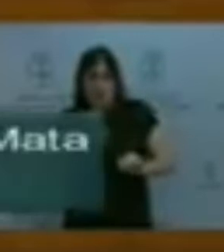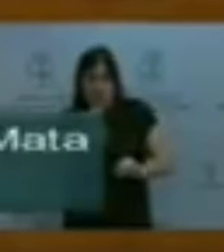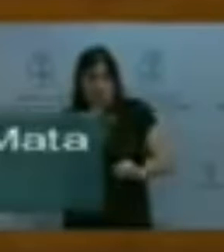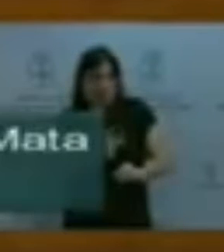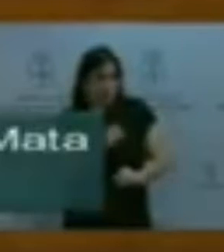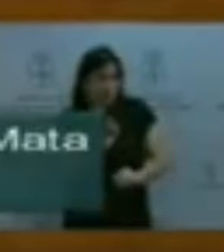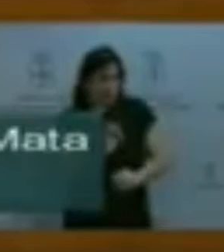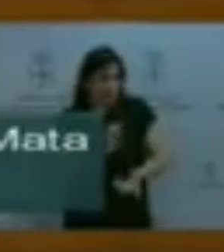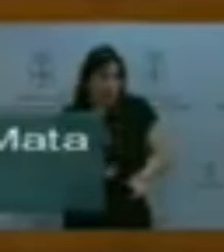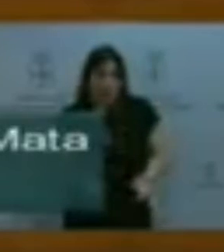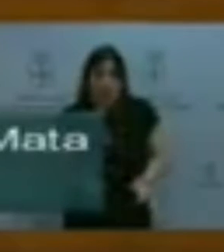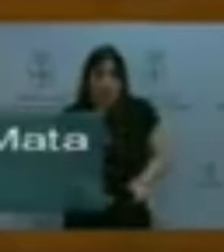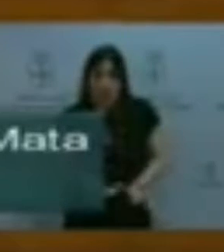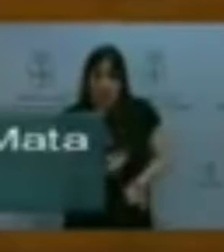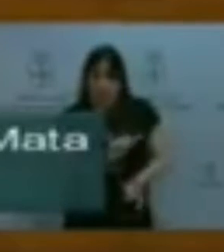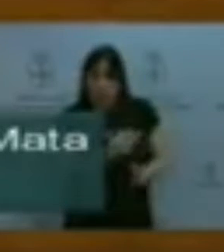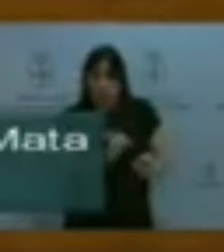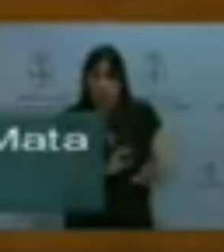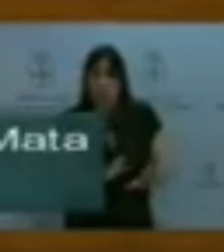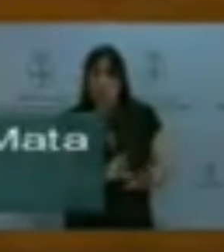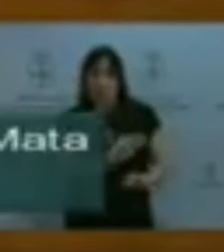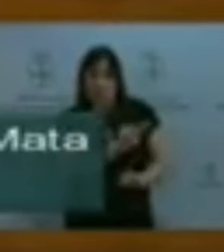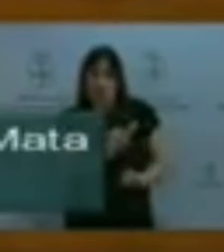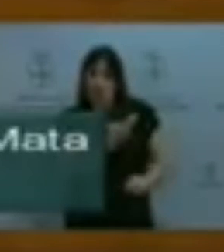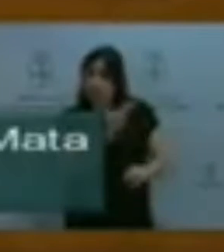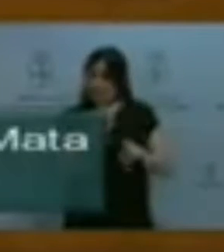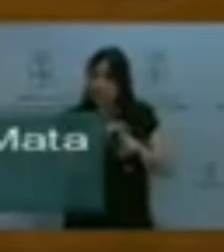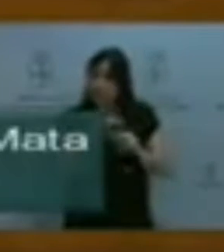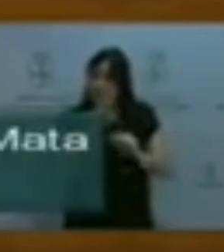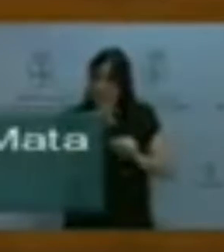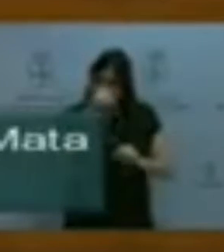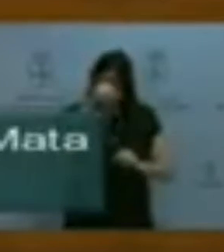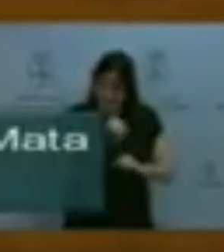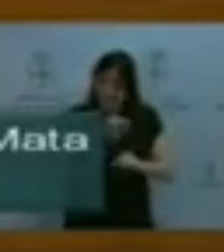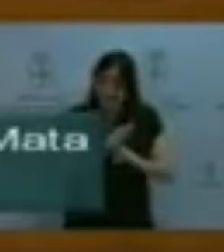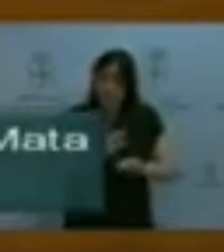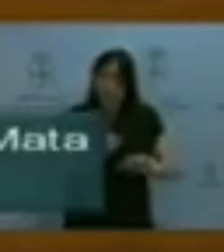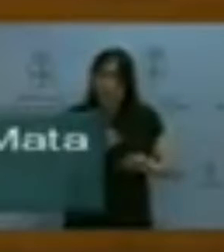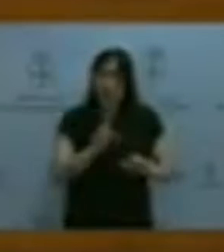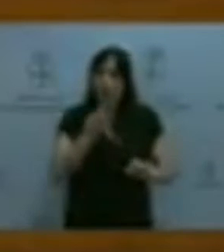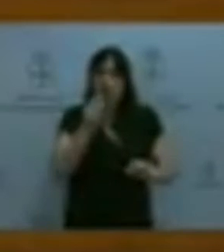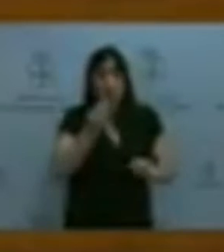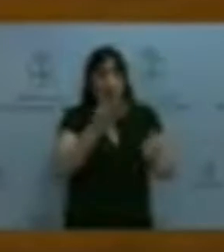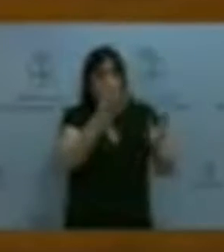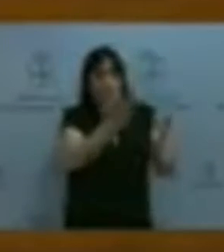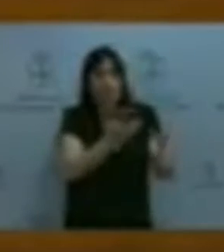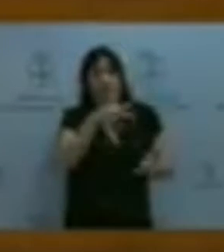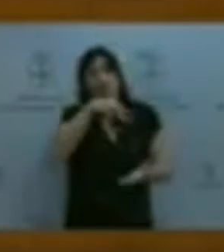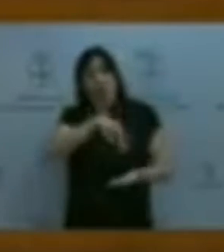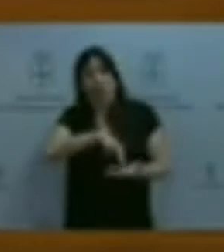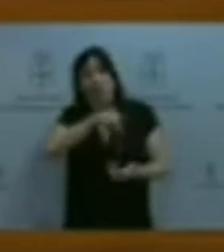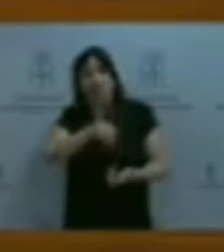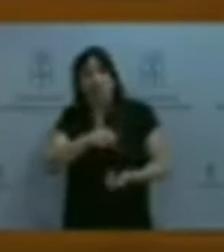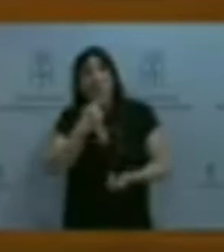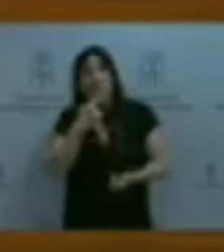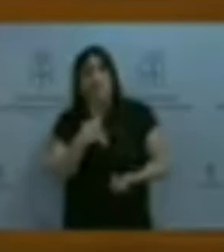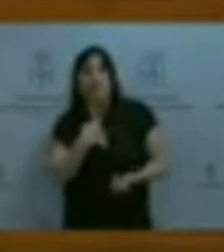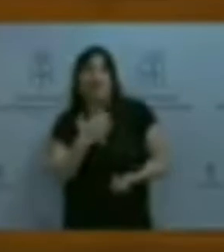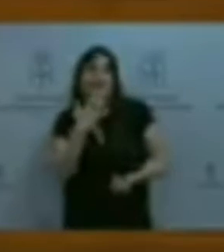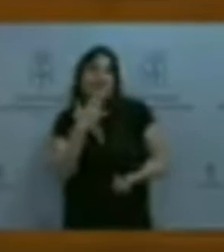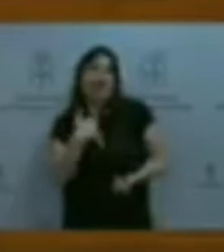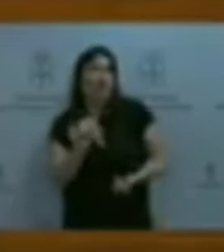los dos parlamentarios, entonces a mí creo que usted no debe de venir aquí a decirme si tengo que hacer una interpelación, si tengo que hacer una pregunta, si